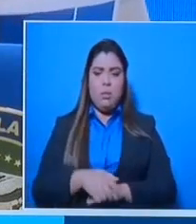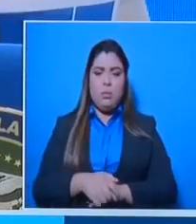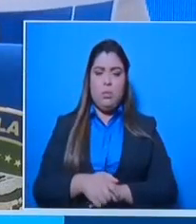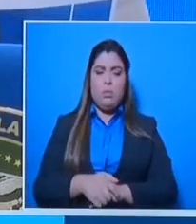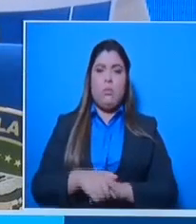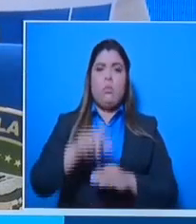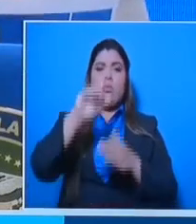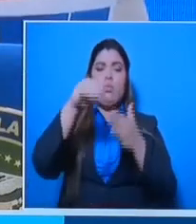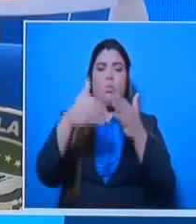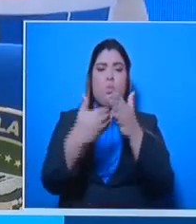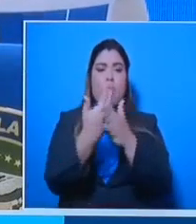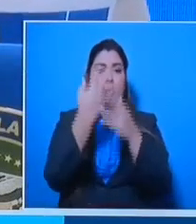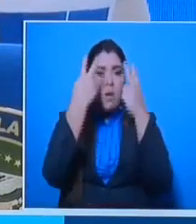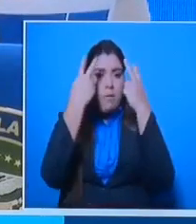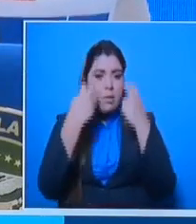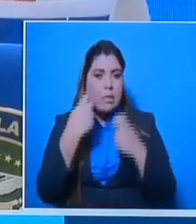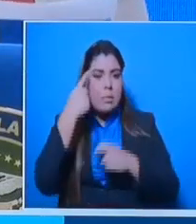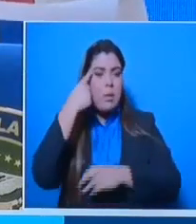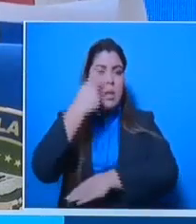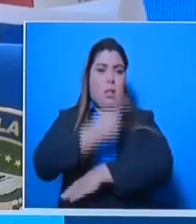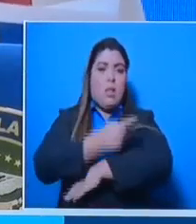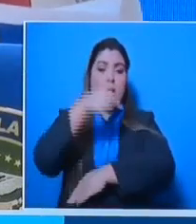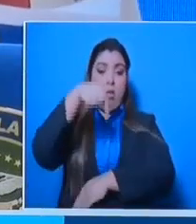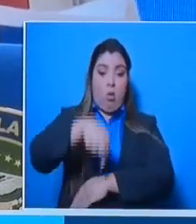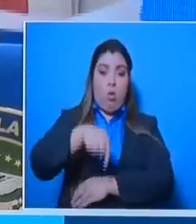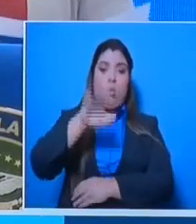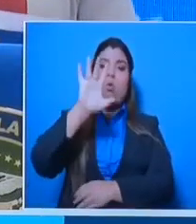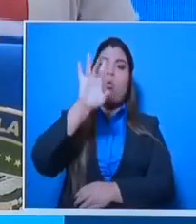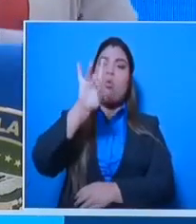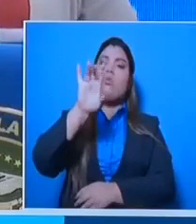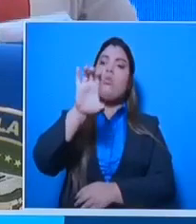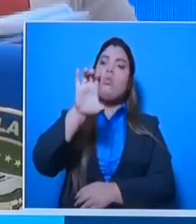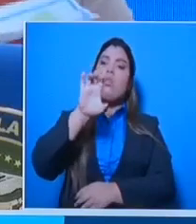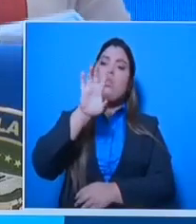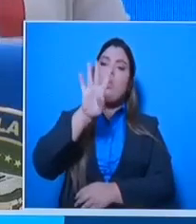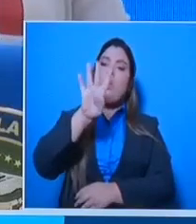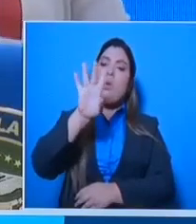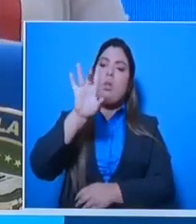Nuevas pruebas para el día de hoy, 848 pruebas.